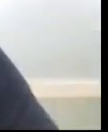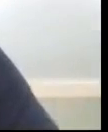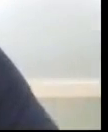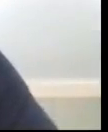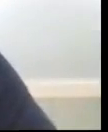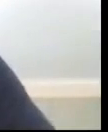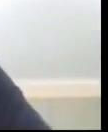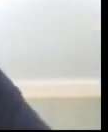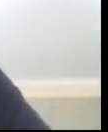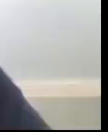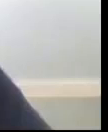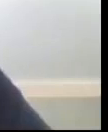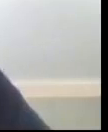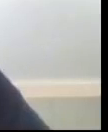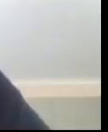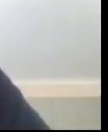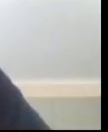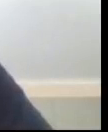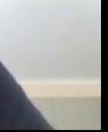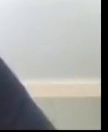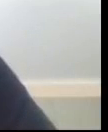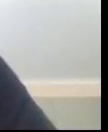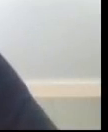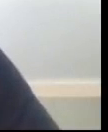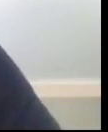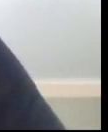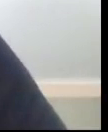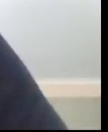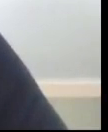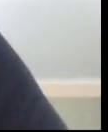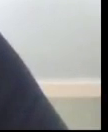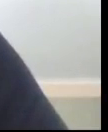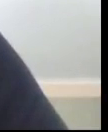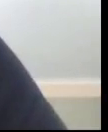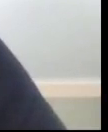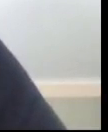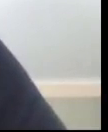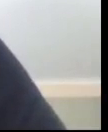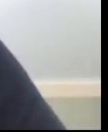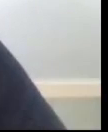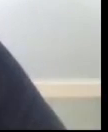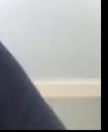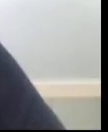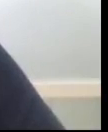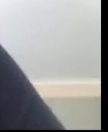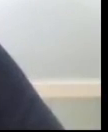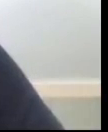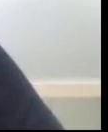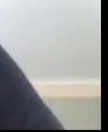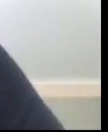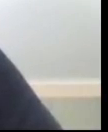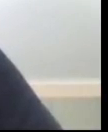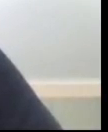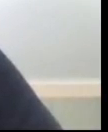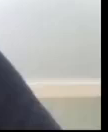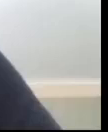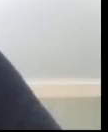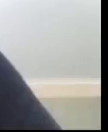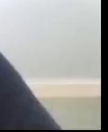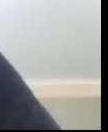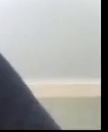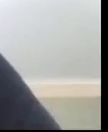labor en los últimos años que reconocemos y este premio que cumple 16 años de un gran